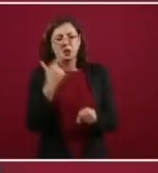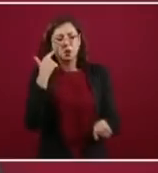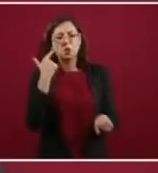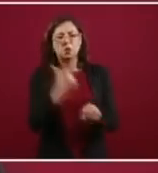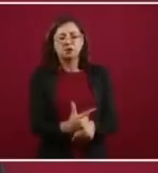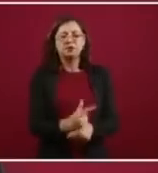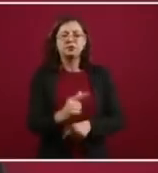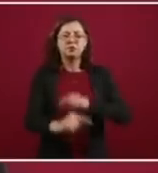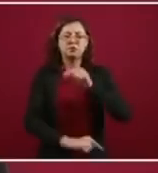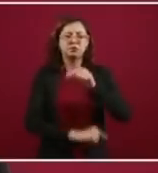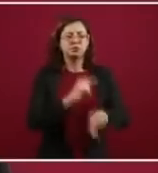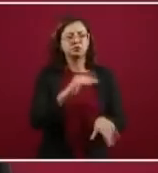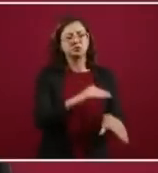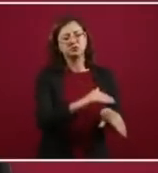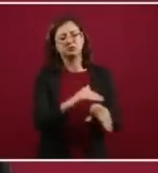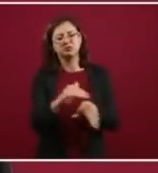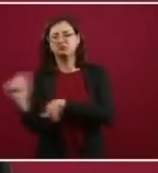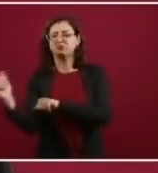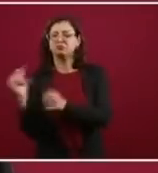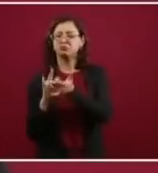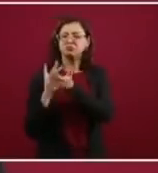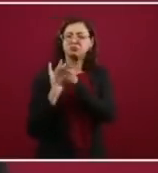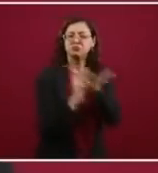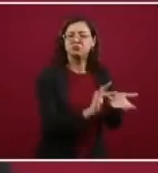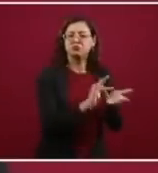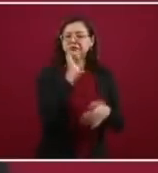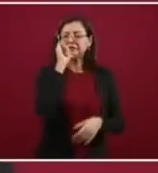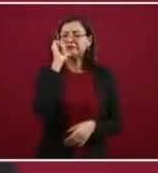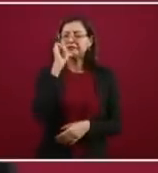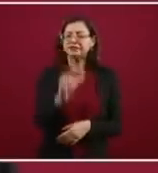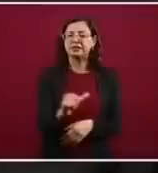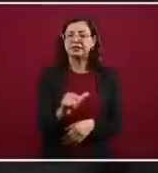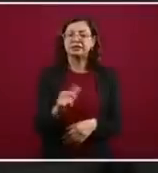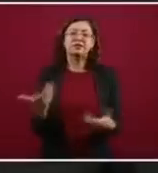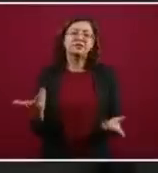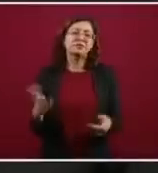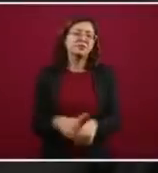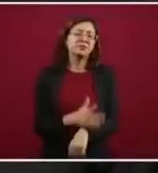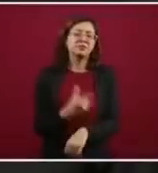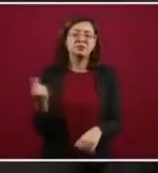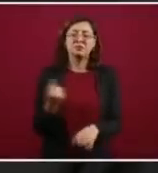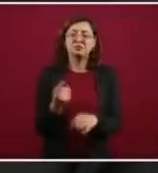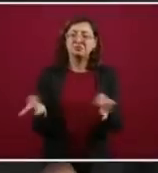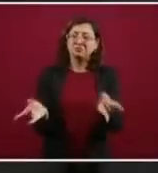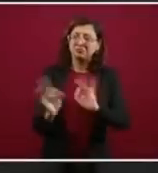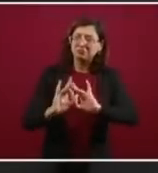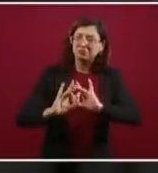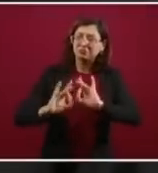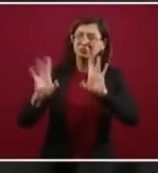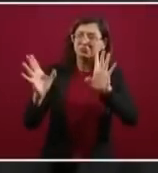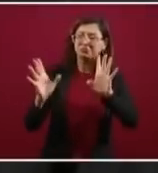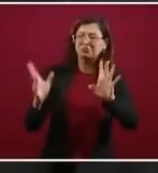retirando el apoyo, porque en estos casos ni siquiera son causas